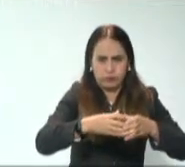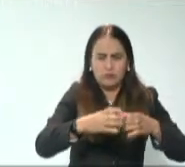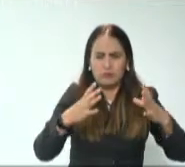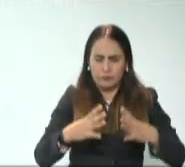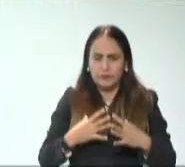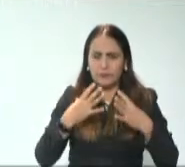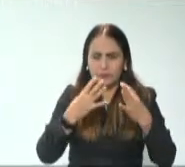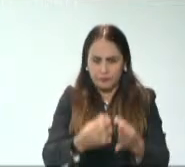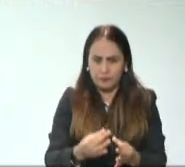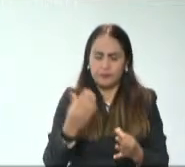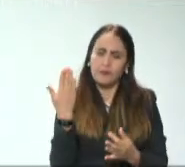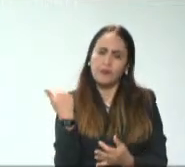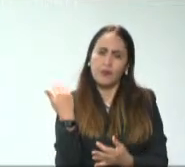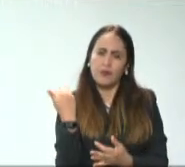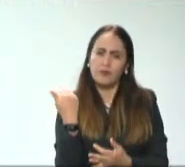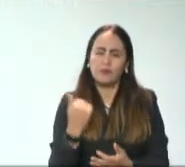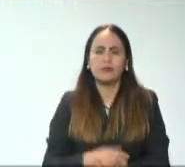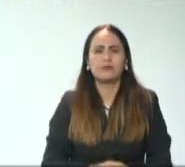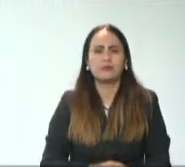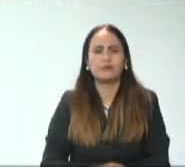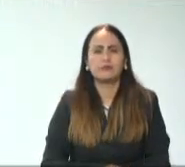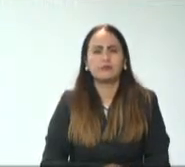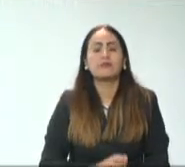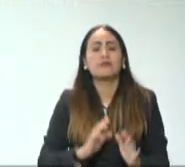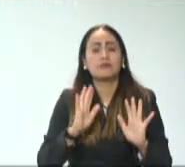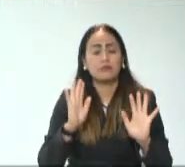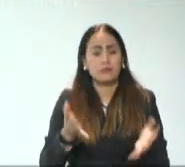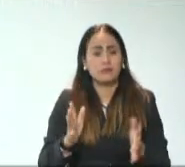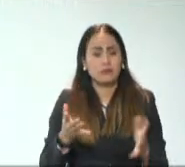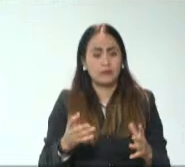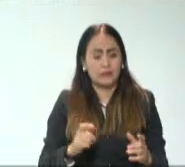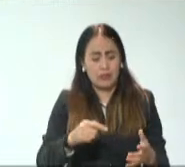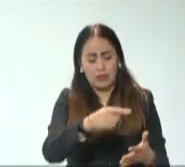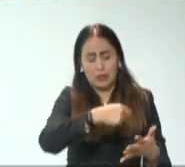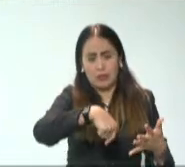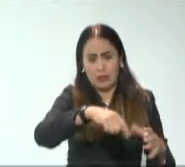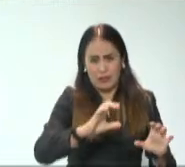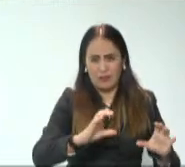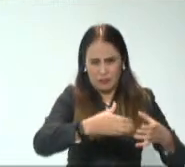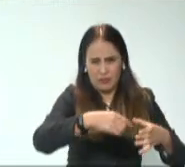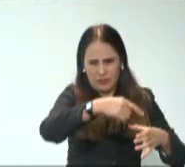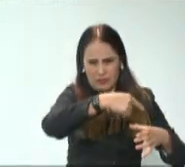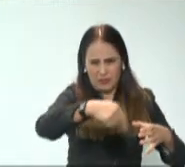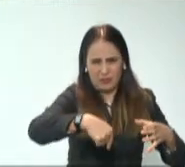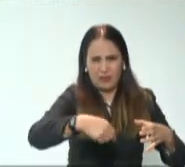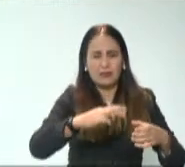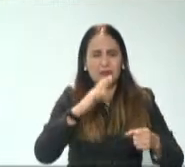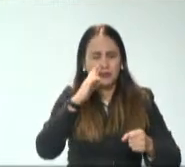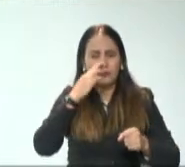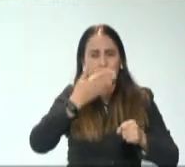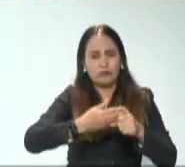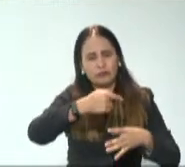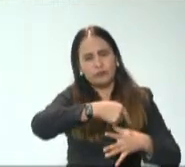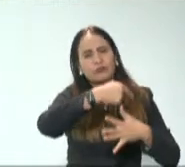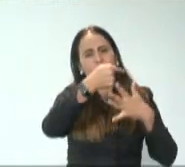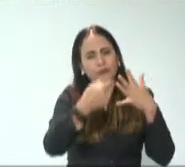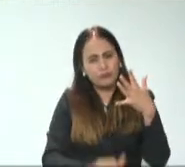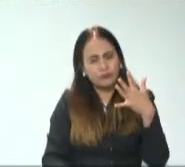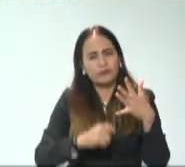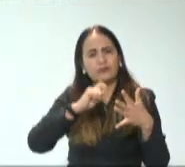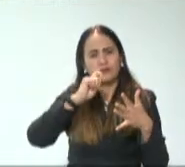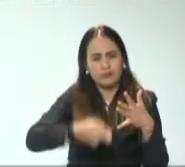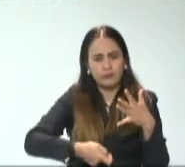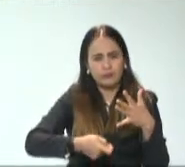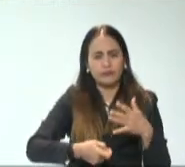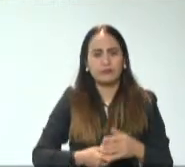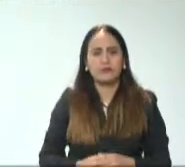creación eh tendrá tiene ya dentro de sus responsabilidades Eh pues atender de manera